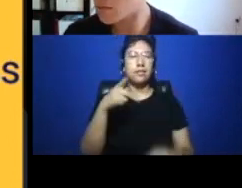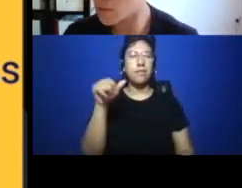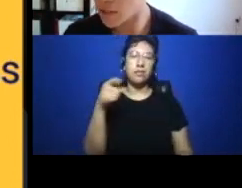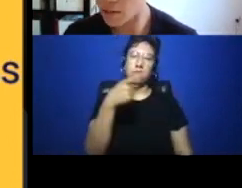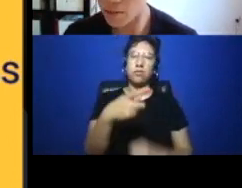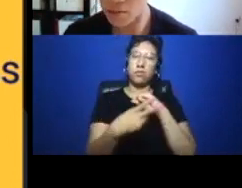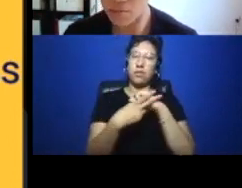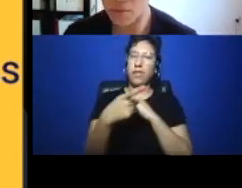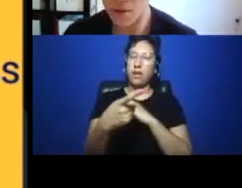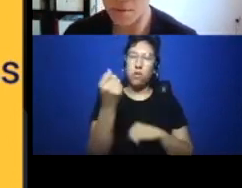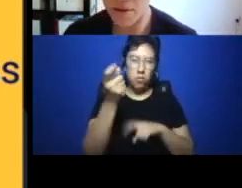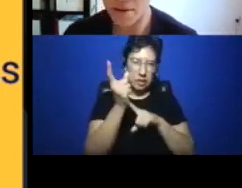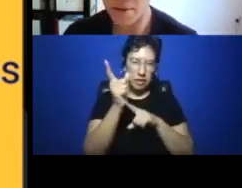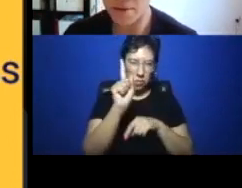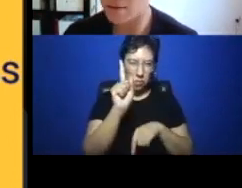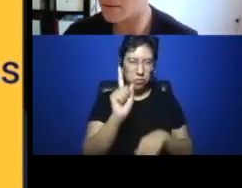en